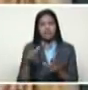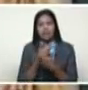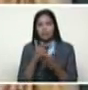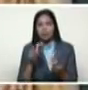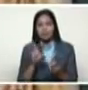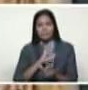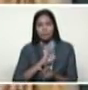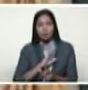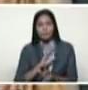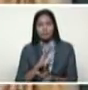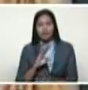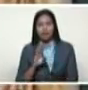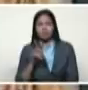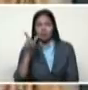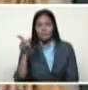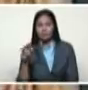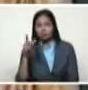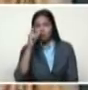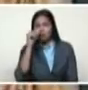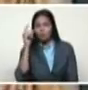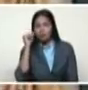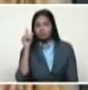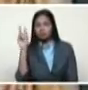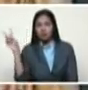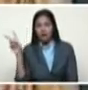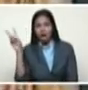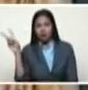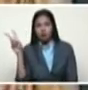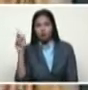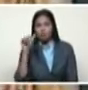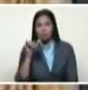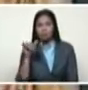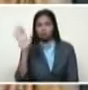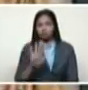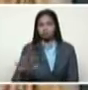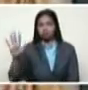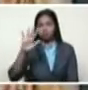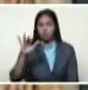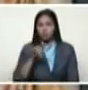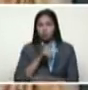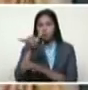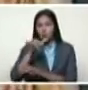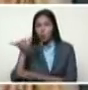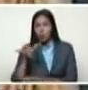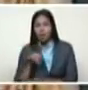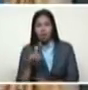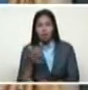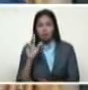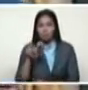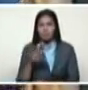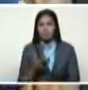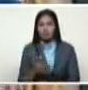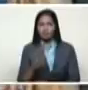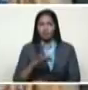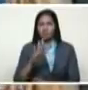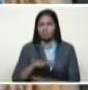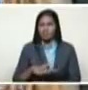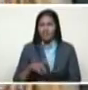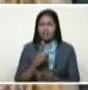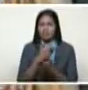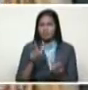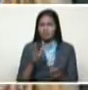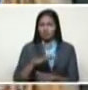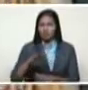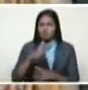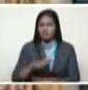libertad de circulación de los ciudadanos venezolanos y de los ciudadanos del mundo a través de los vuelos comerciales. ¿Dónde está la libertad, Donald Trump?